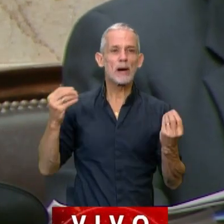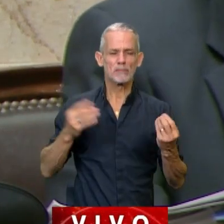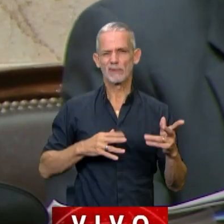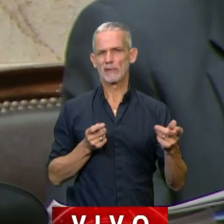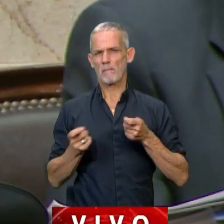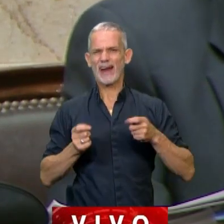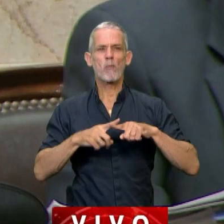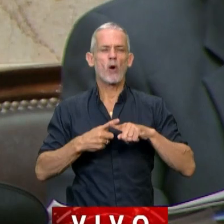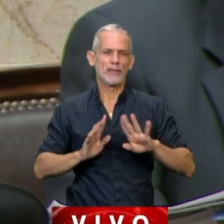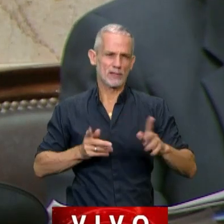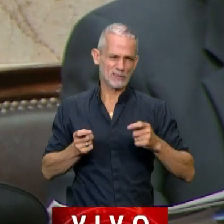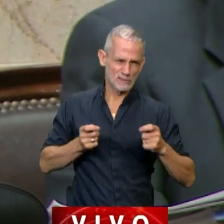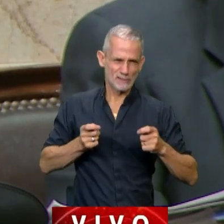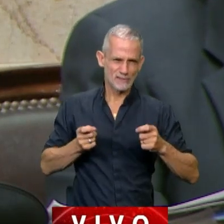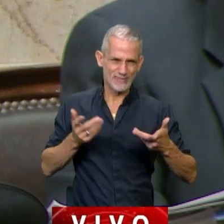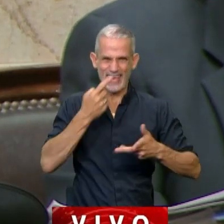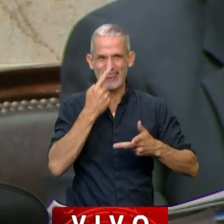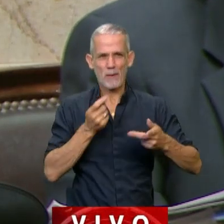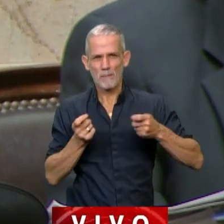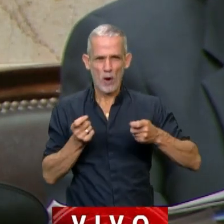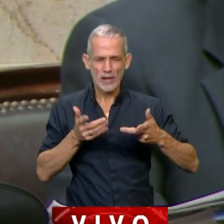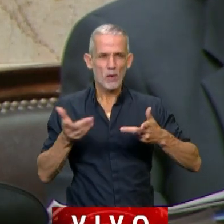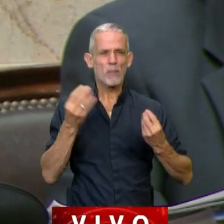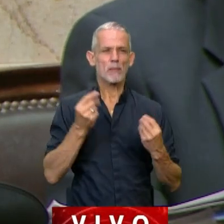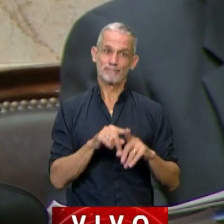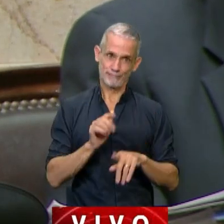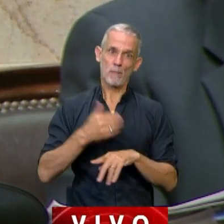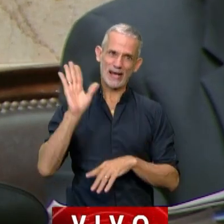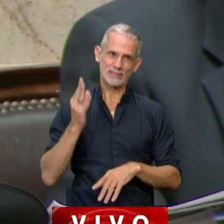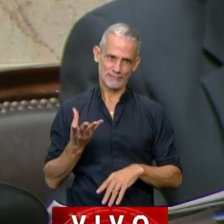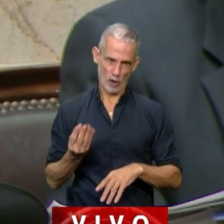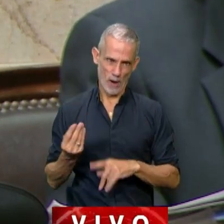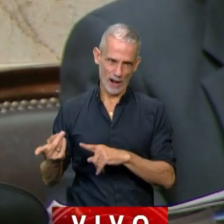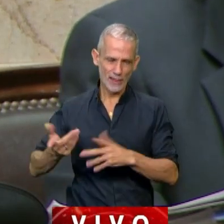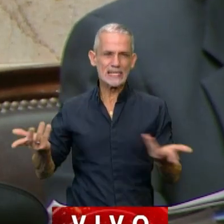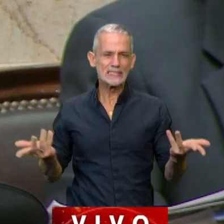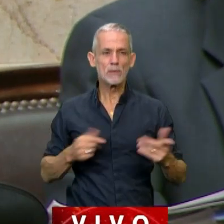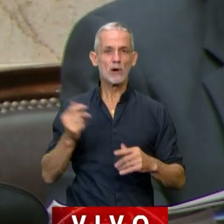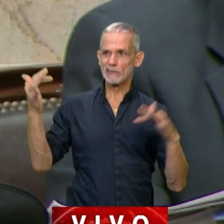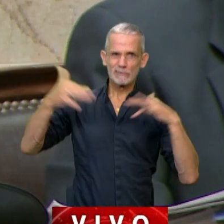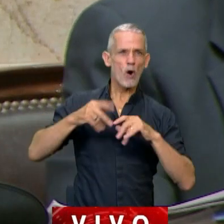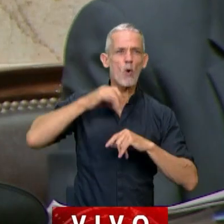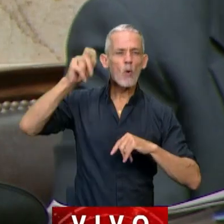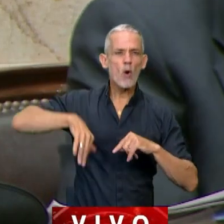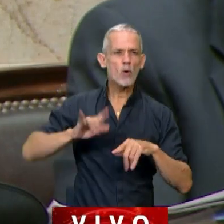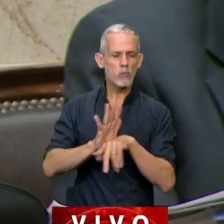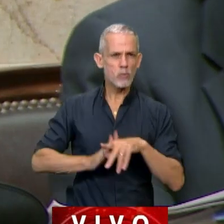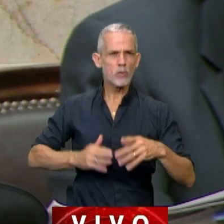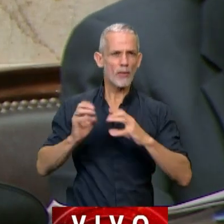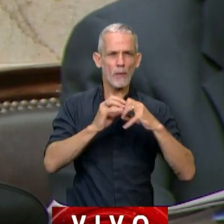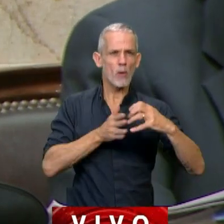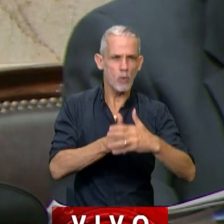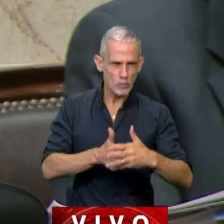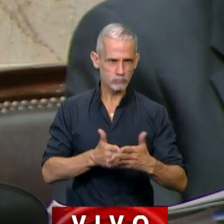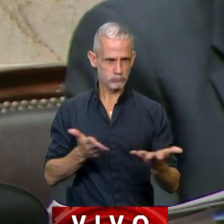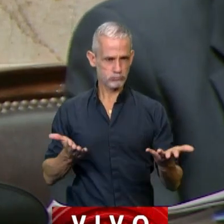una especulación política y obviamente con un alto nivel de cobardía porque no dar quórum es obstruir el debate